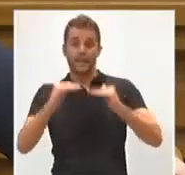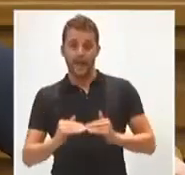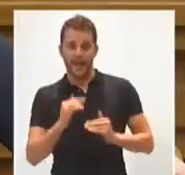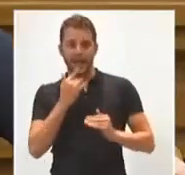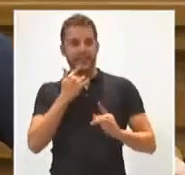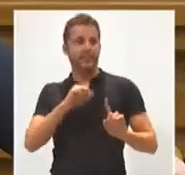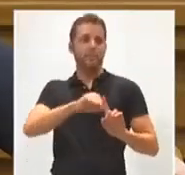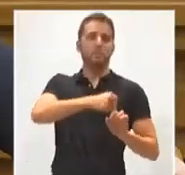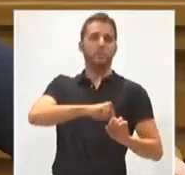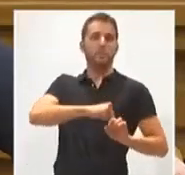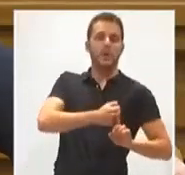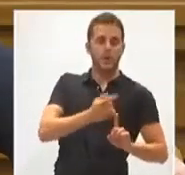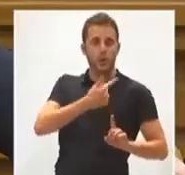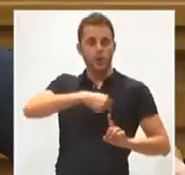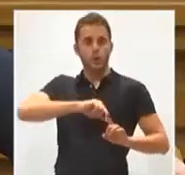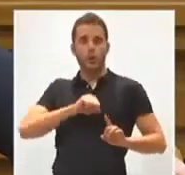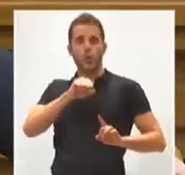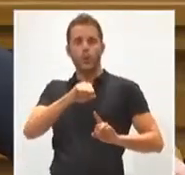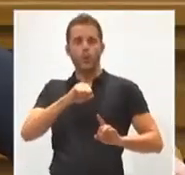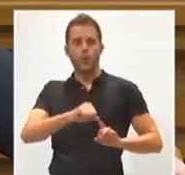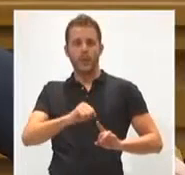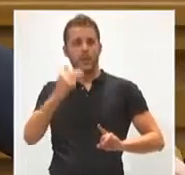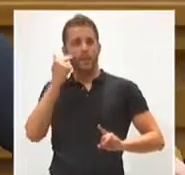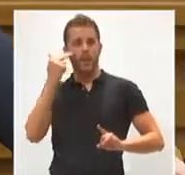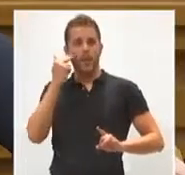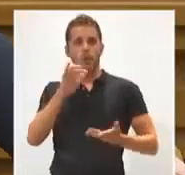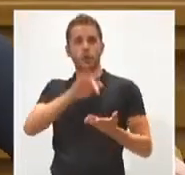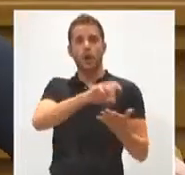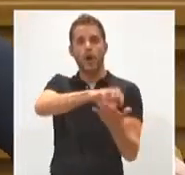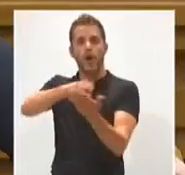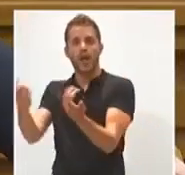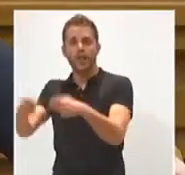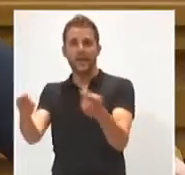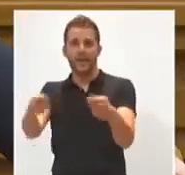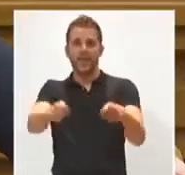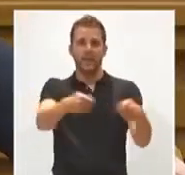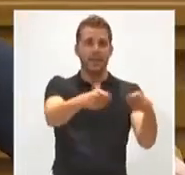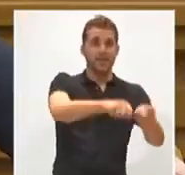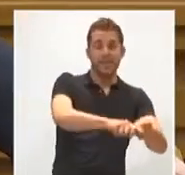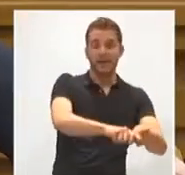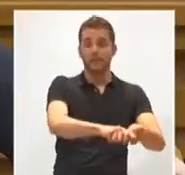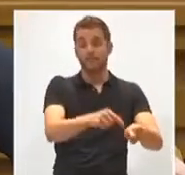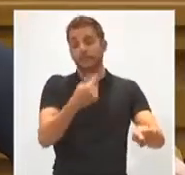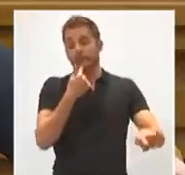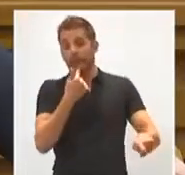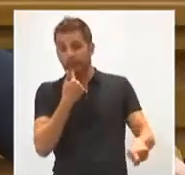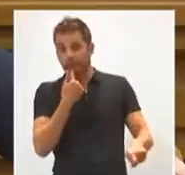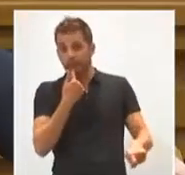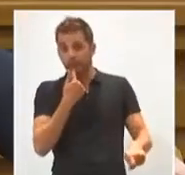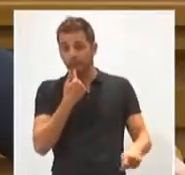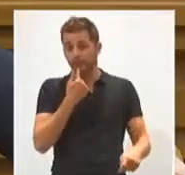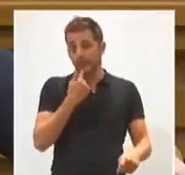menos que unos comunistas peligrosos que cerramos todos los locales da lo mismo el criterio es según vayan a la ola